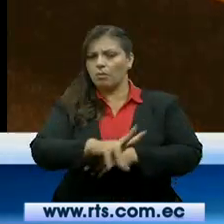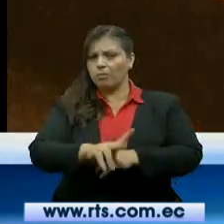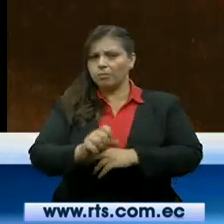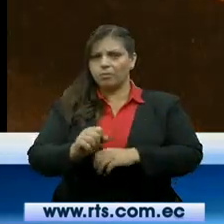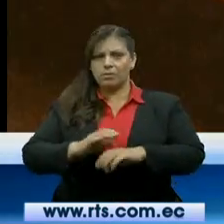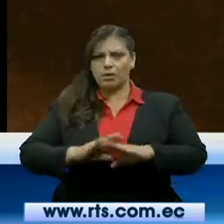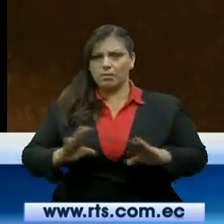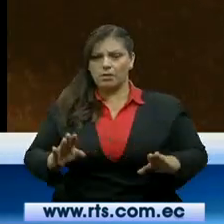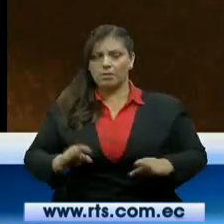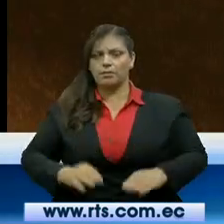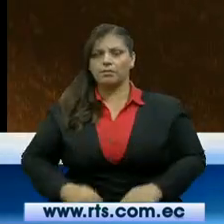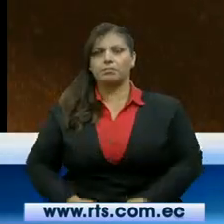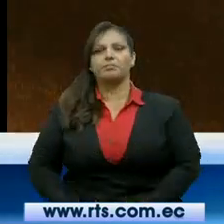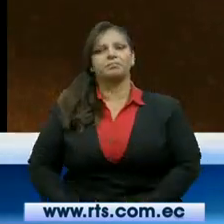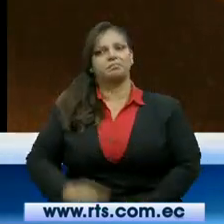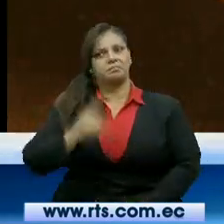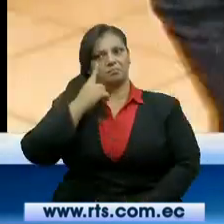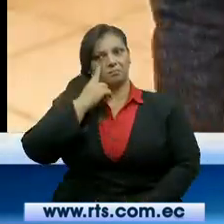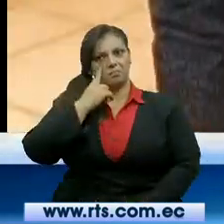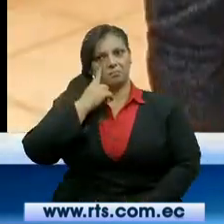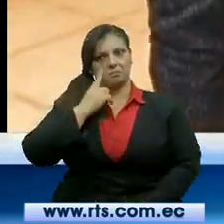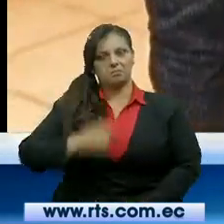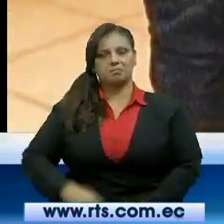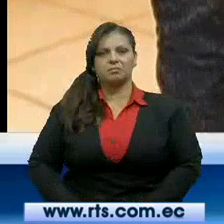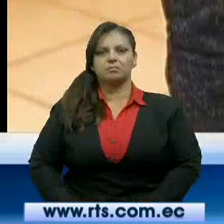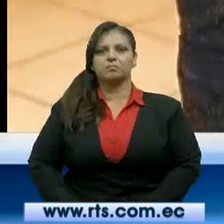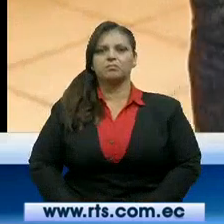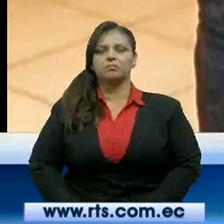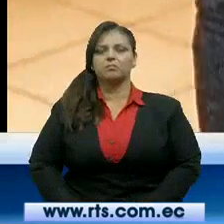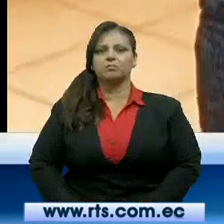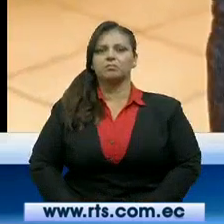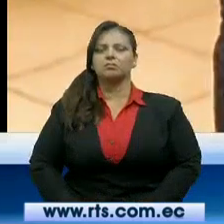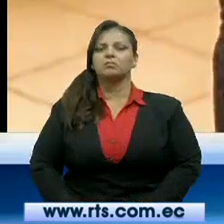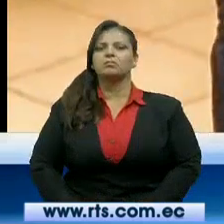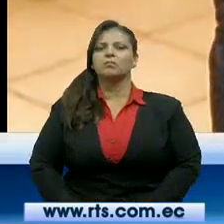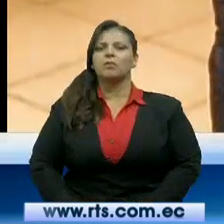con las características indicadas se encontraba efectuando